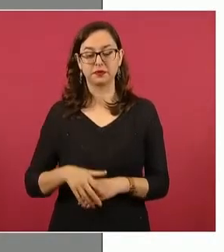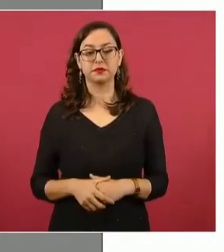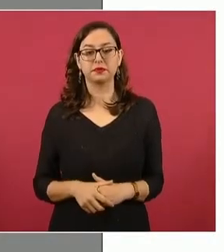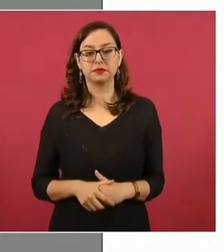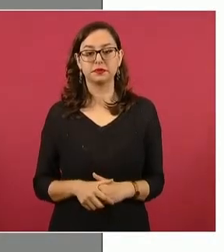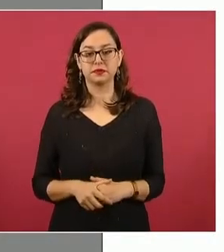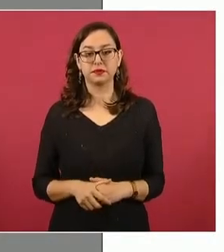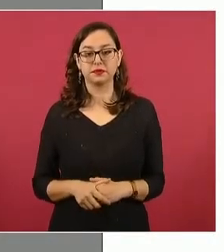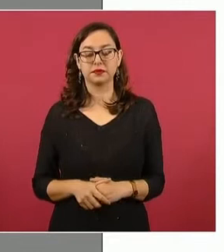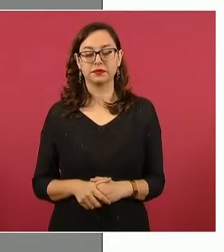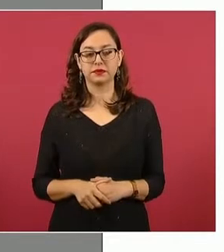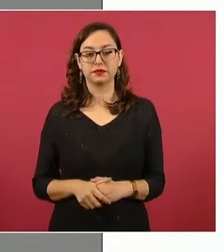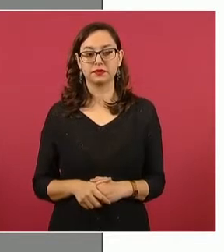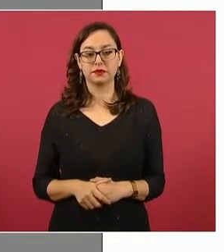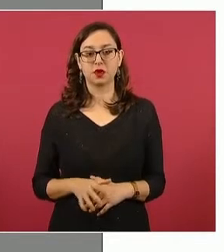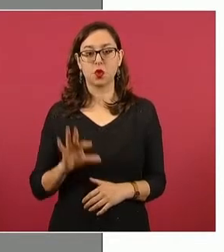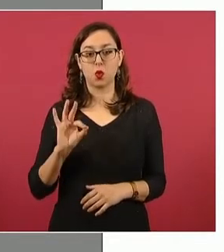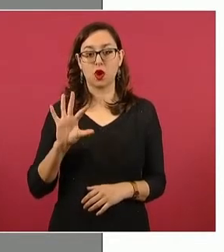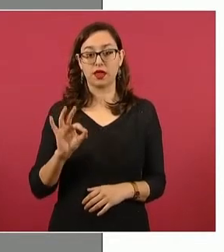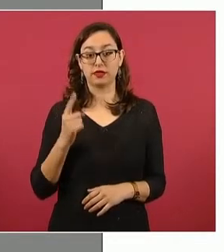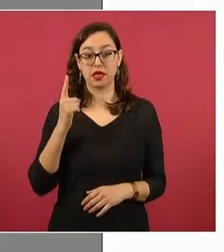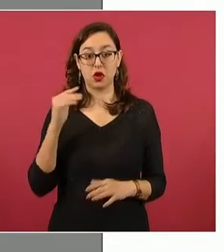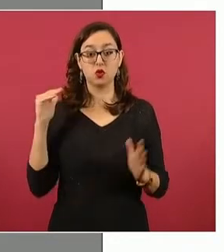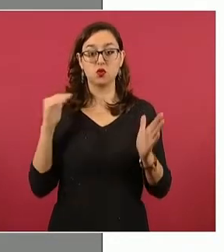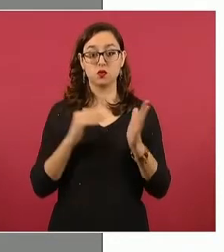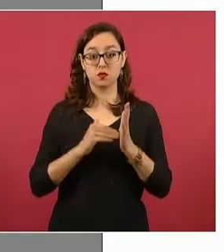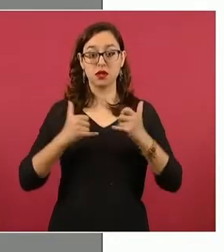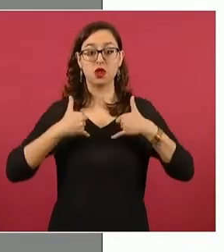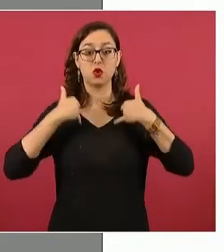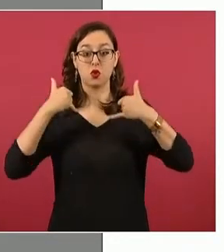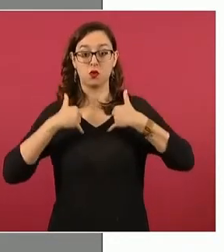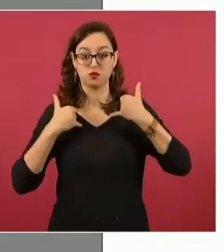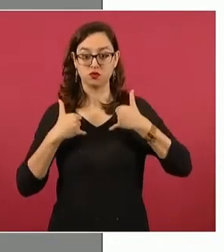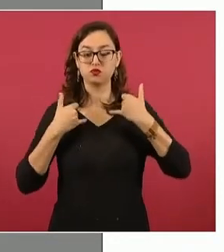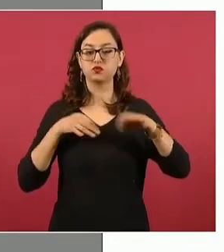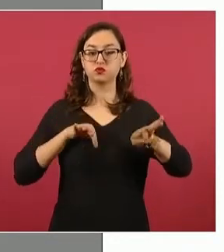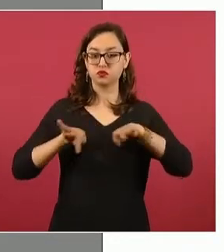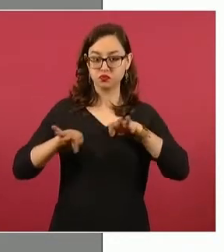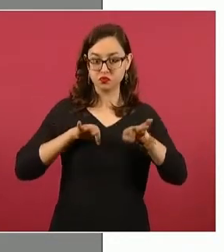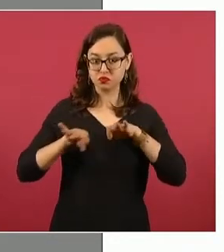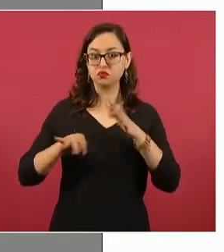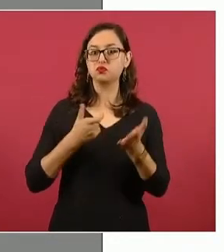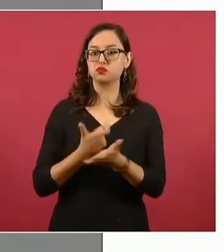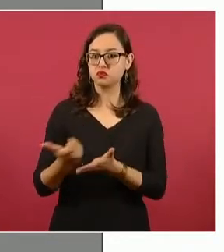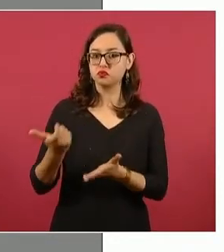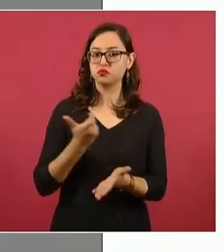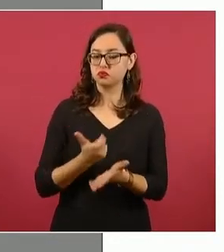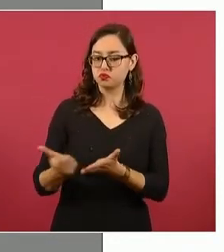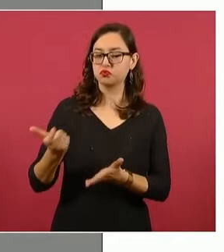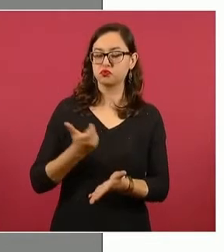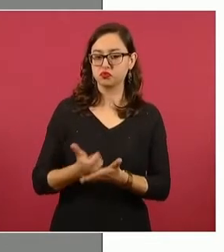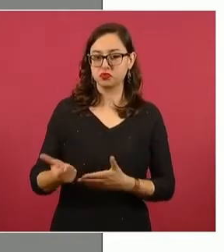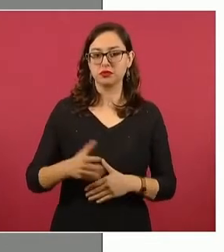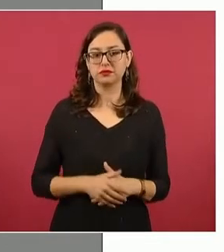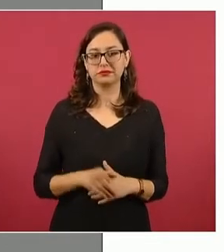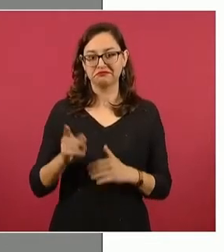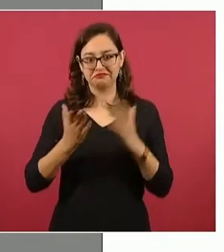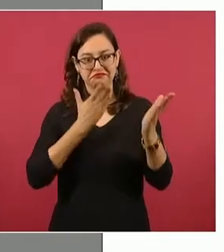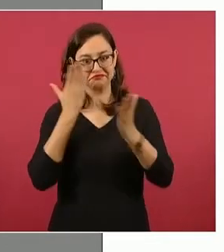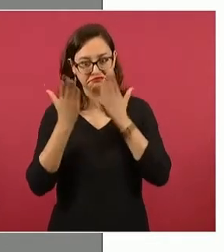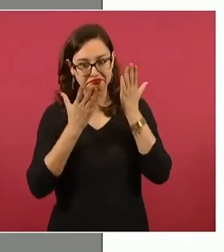41.170 jóvenes trabajan de aprendices y reciben salario mínimo. Se están